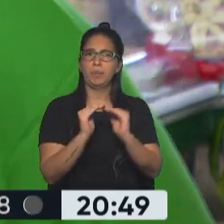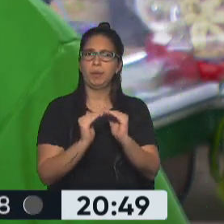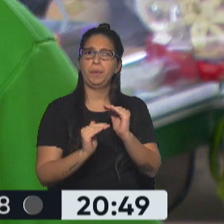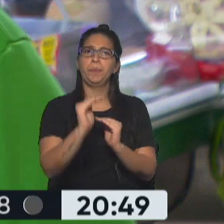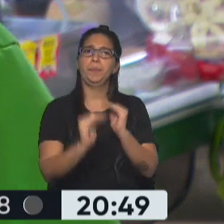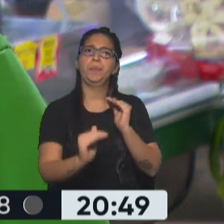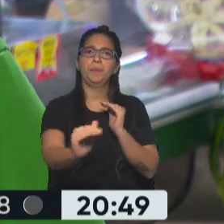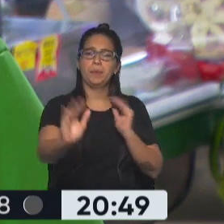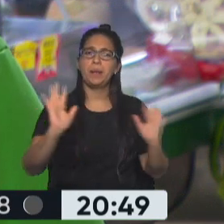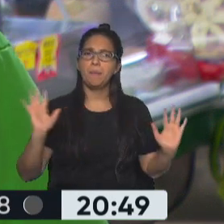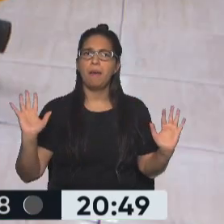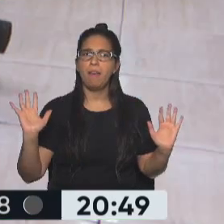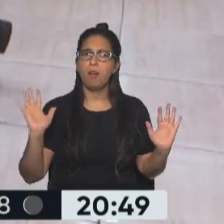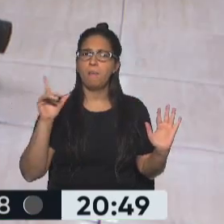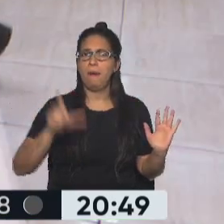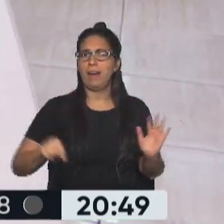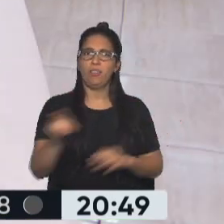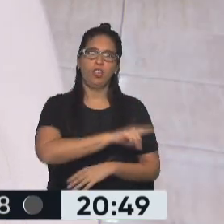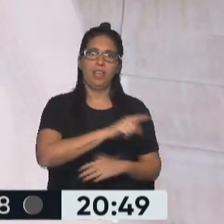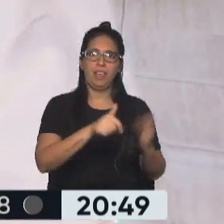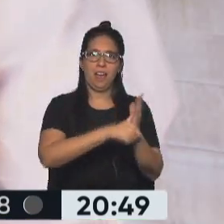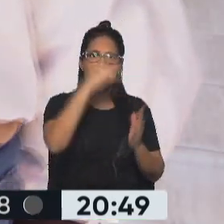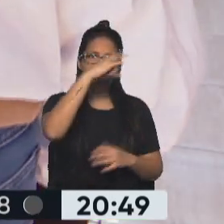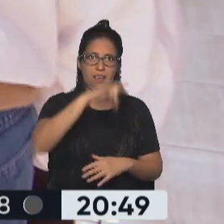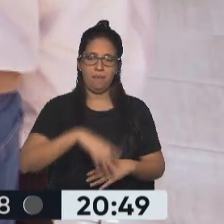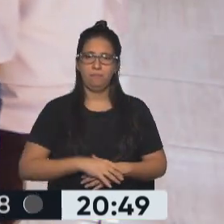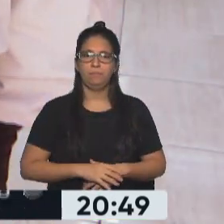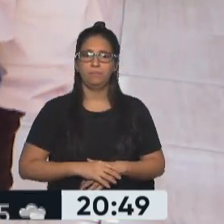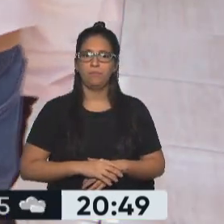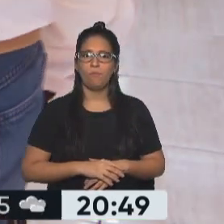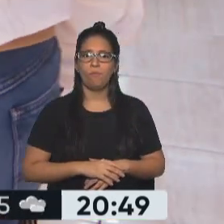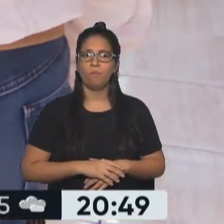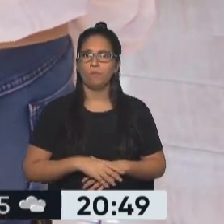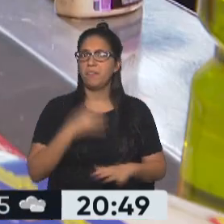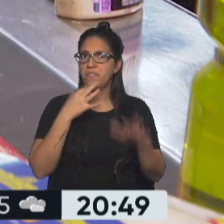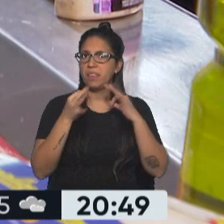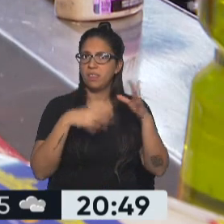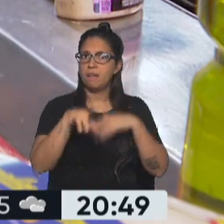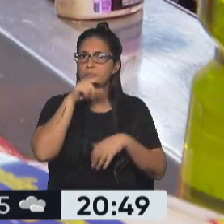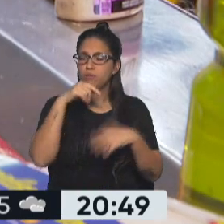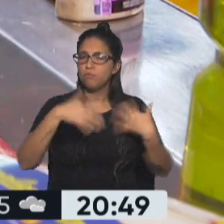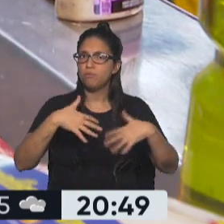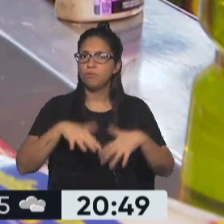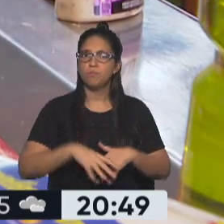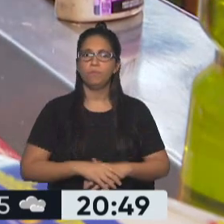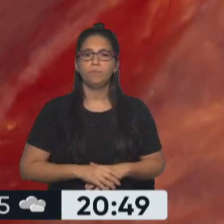Pero siempre todo está más barato que la carne. Siempre. Sí, se vende mucho pollo también, ¿viste?